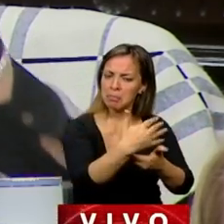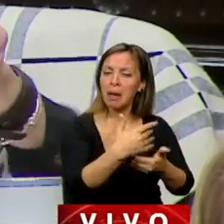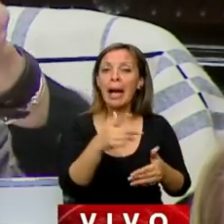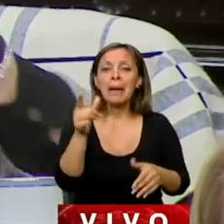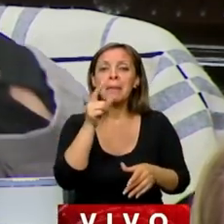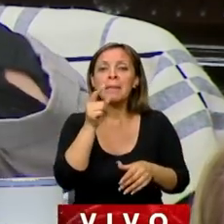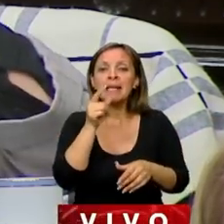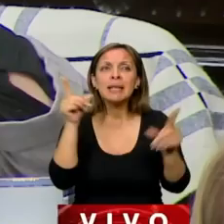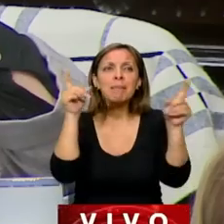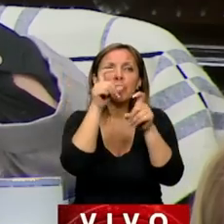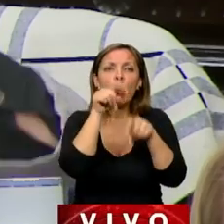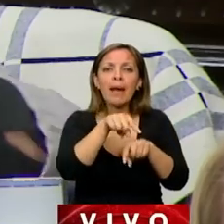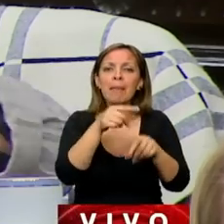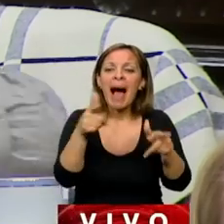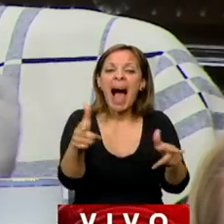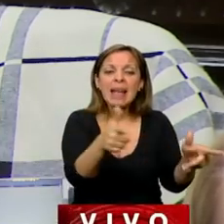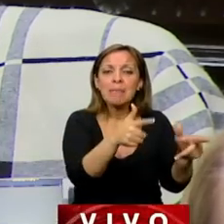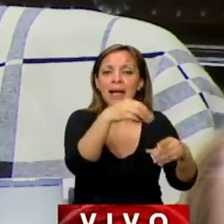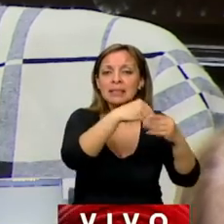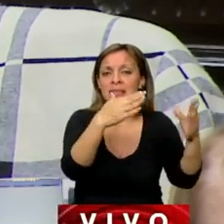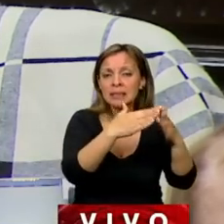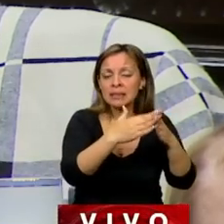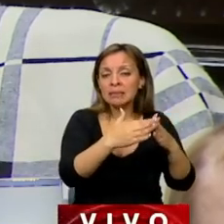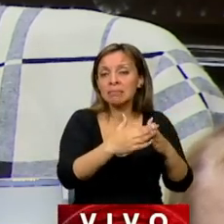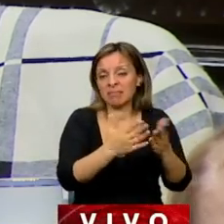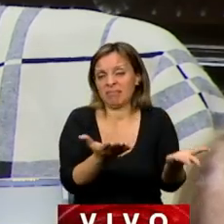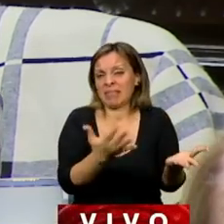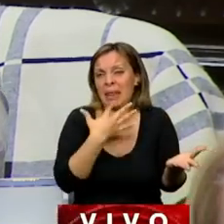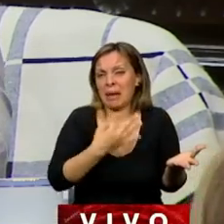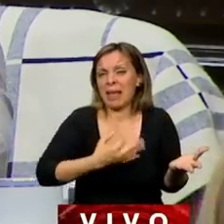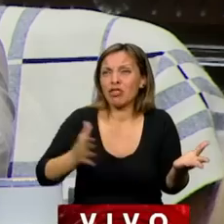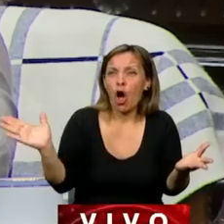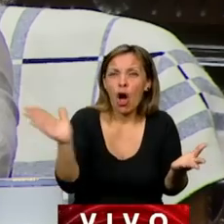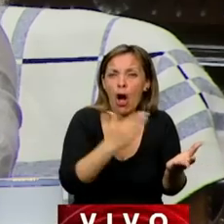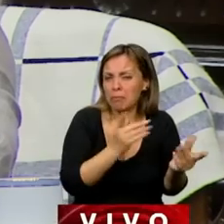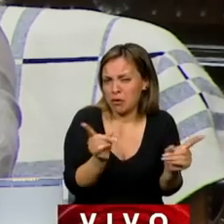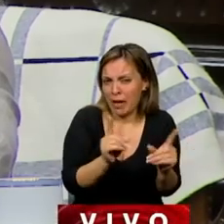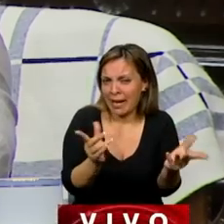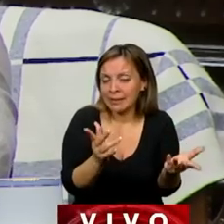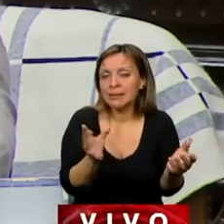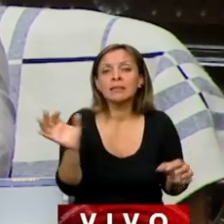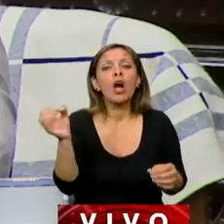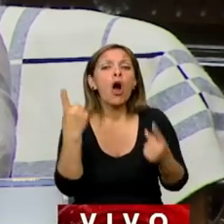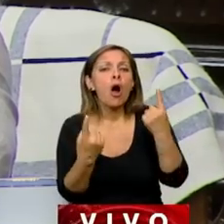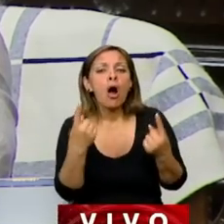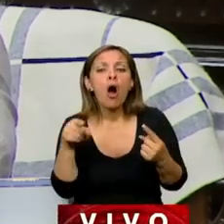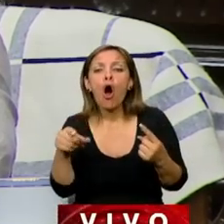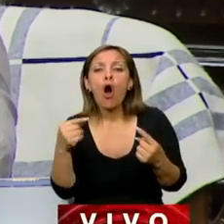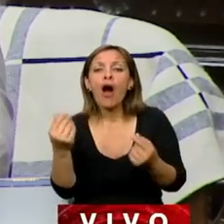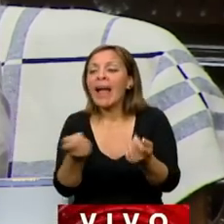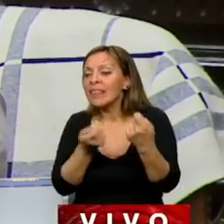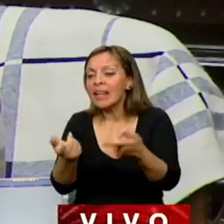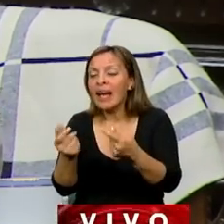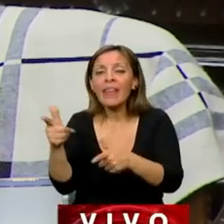fueran esas armas domiciliarias que raramente se utilizan, o es la entrega de armas que no sabemos dónde va.